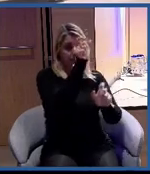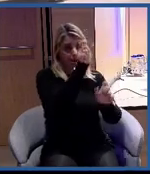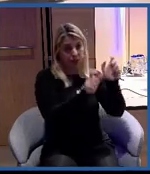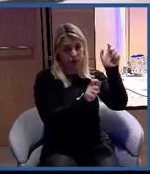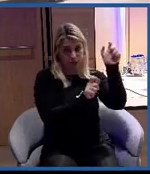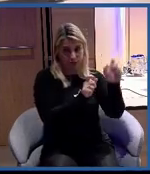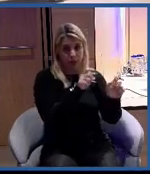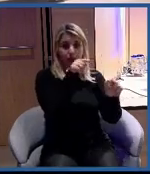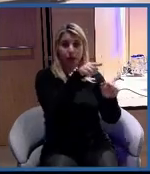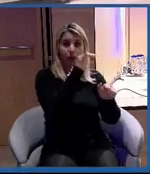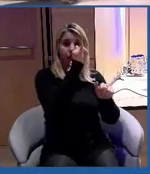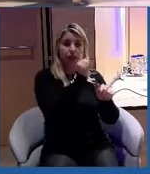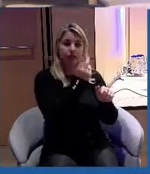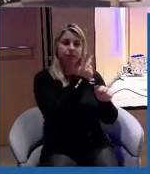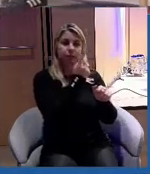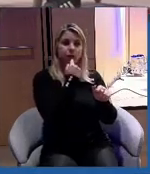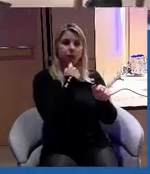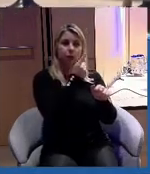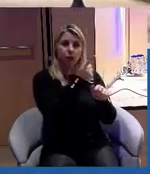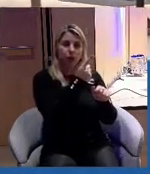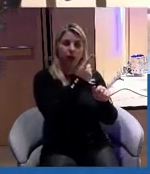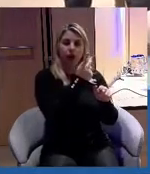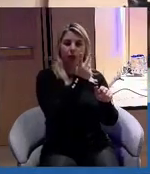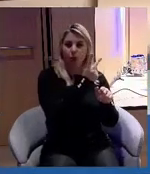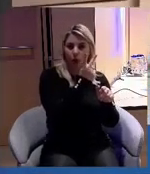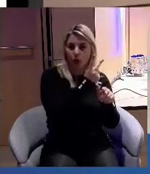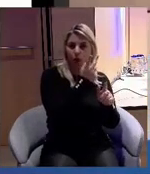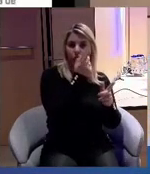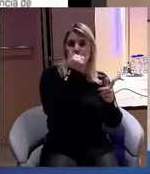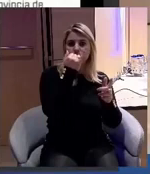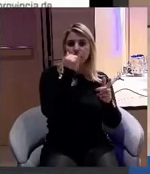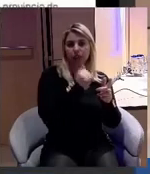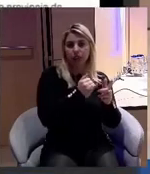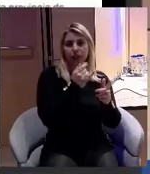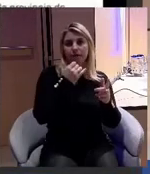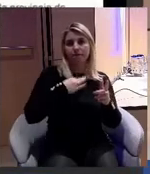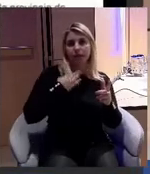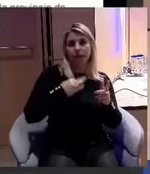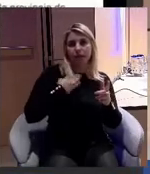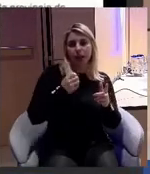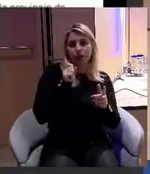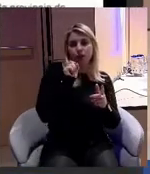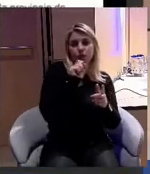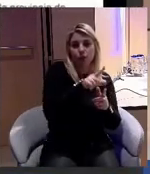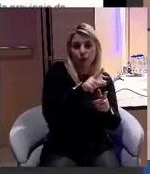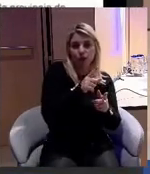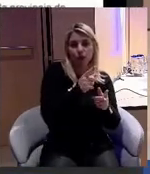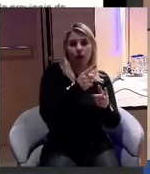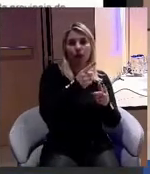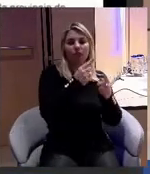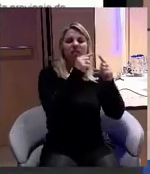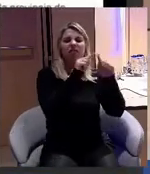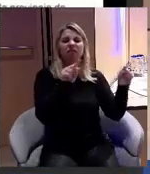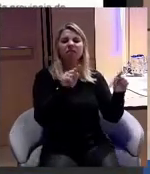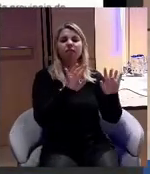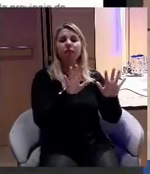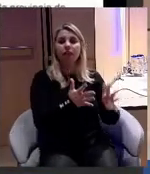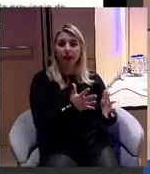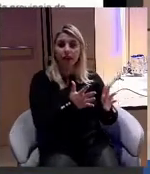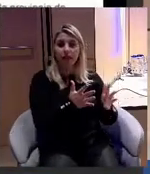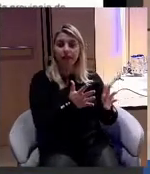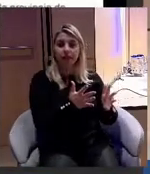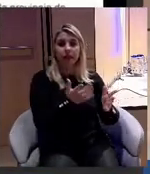Entonces si estás entre dos y queres saber en su bío en su vida personal Cómo se diferencian